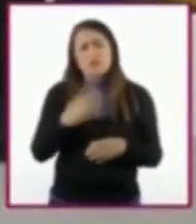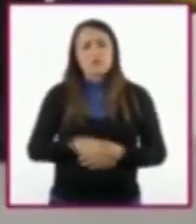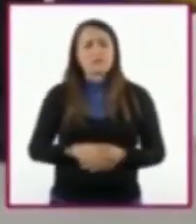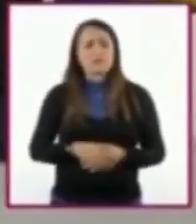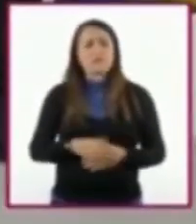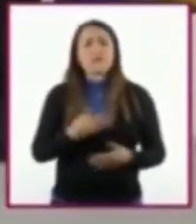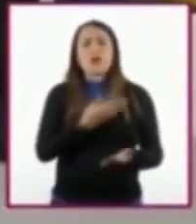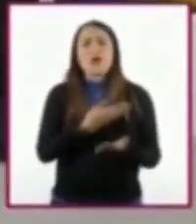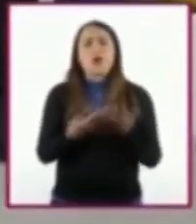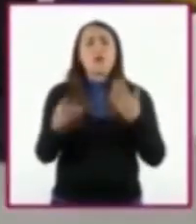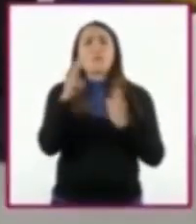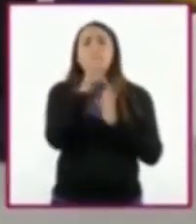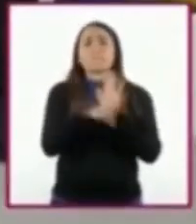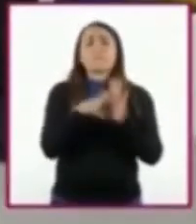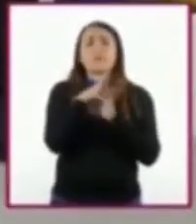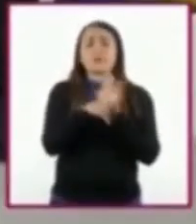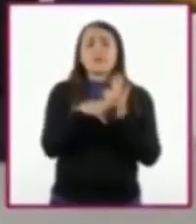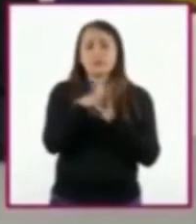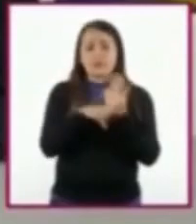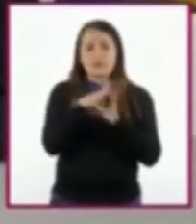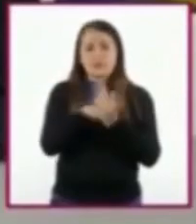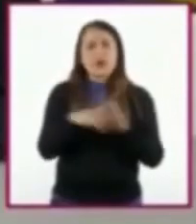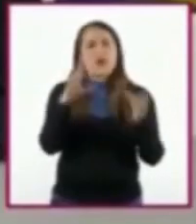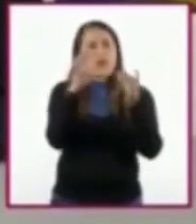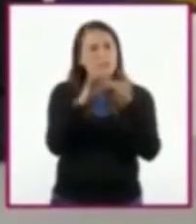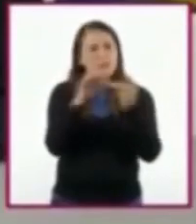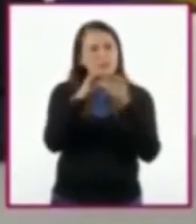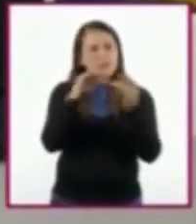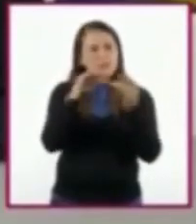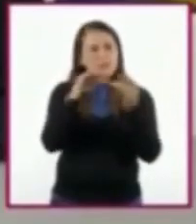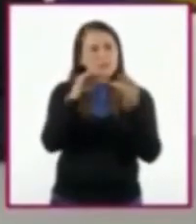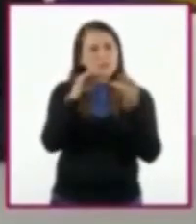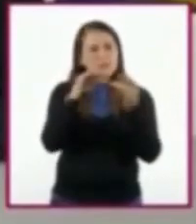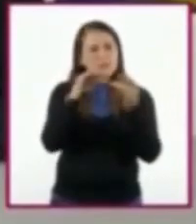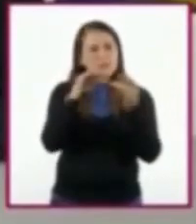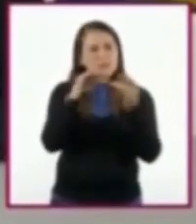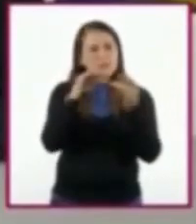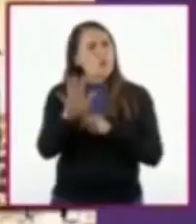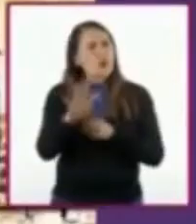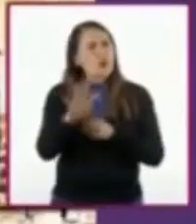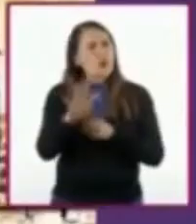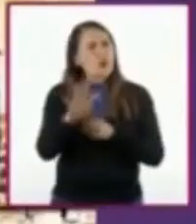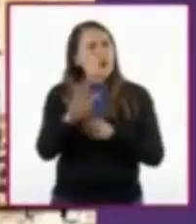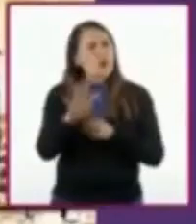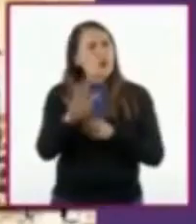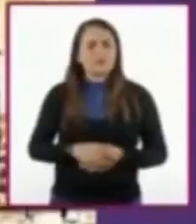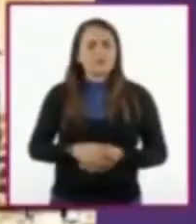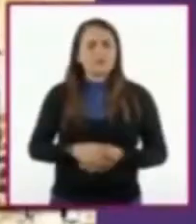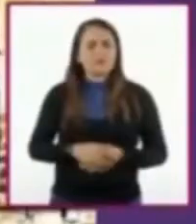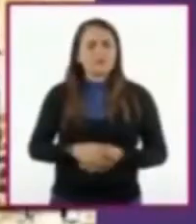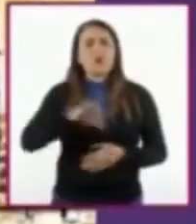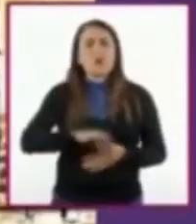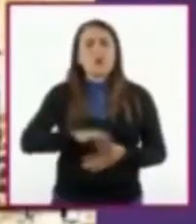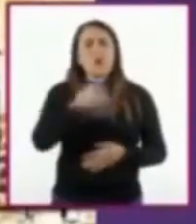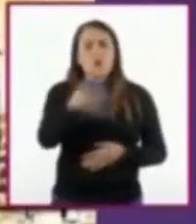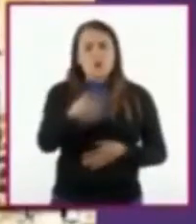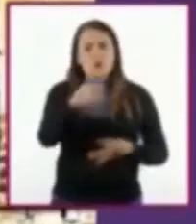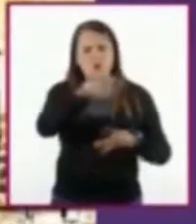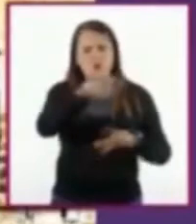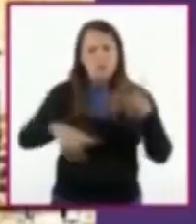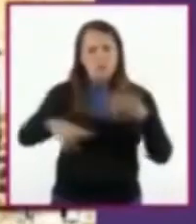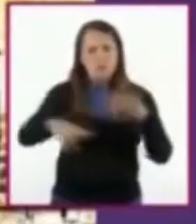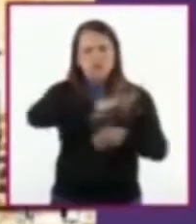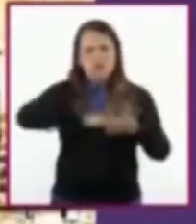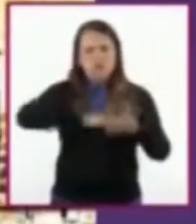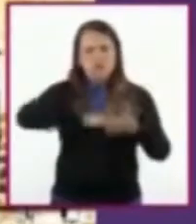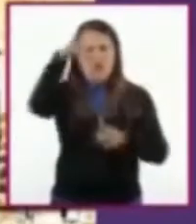siguiente video en donde se explica cuáles son esos otros factores. Otro factor que acelera el deterioro ambiental y